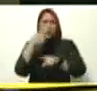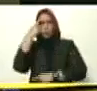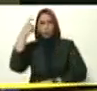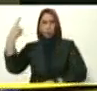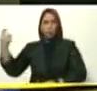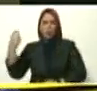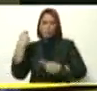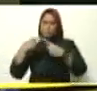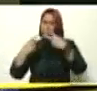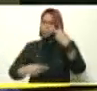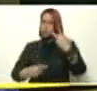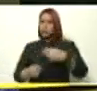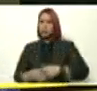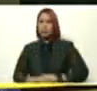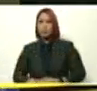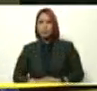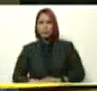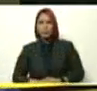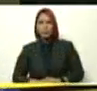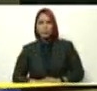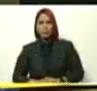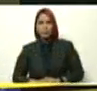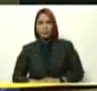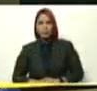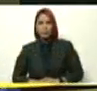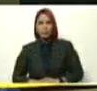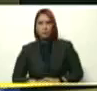por varias generaciones.